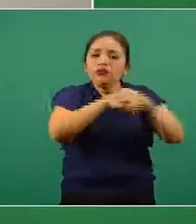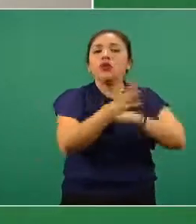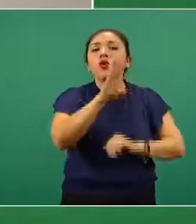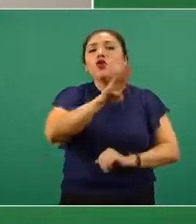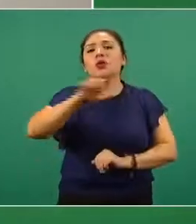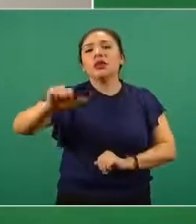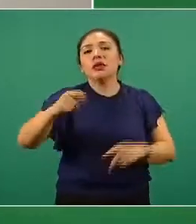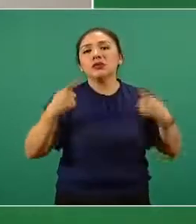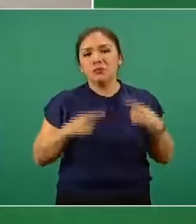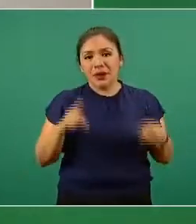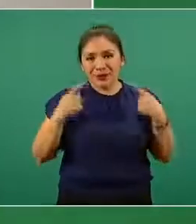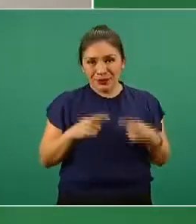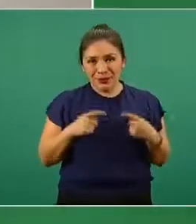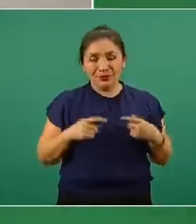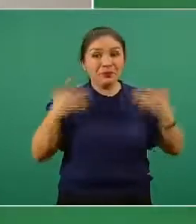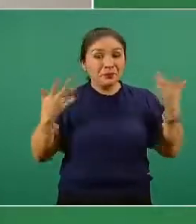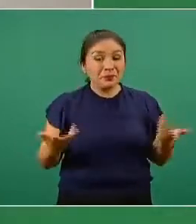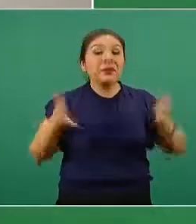personas. Se han